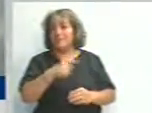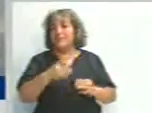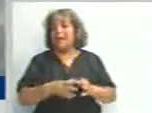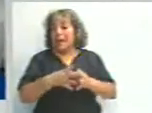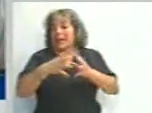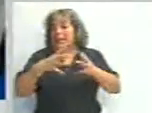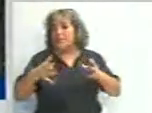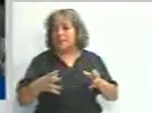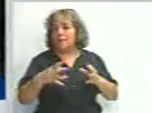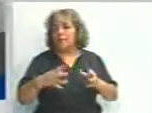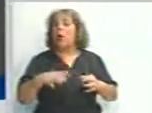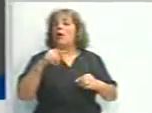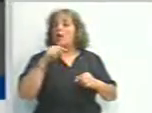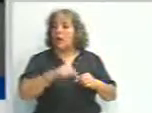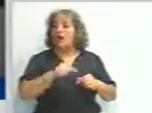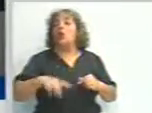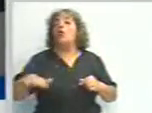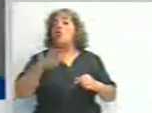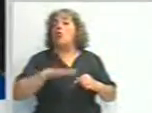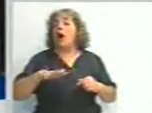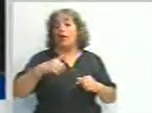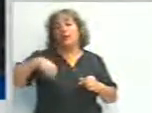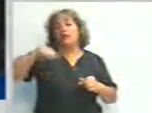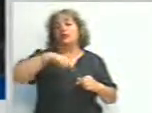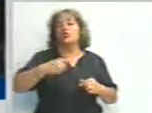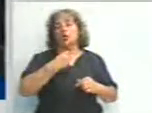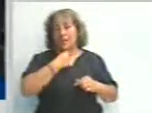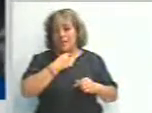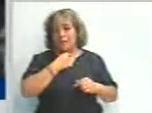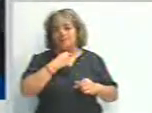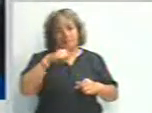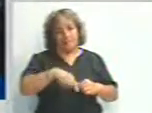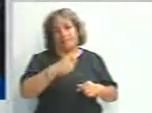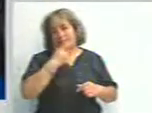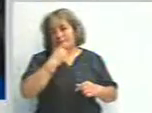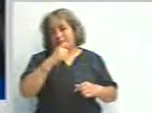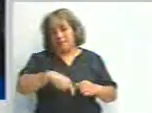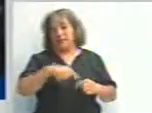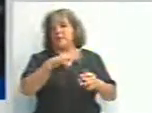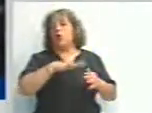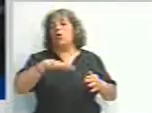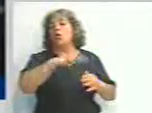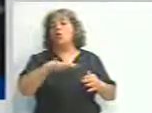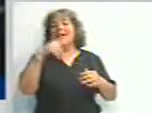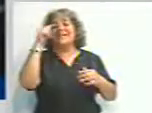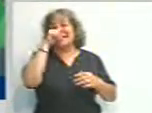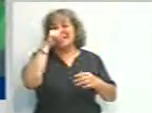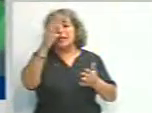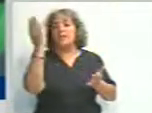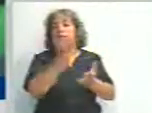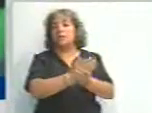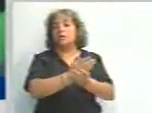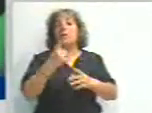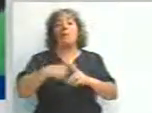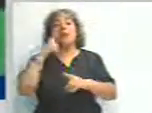crecimiento se fue dando en lugares en donde nosotros más queremos, que es, por ejemplo, se está haciendo prácticamente 7 infracciones diarias por